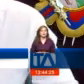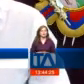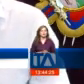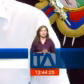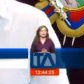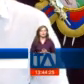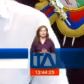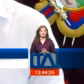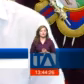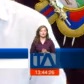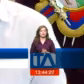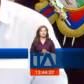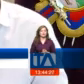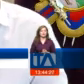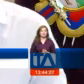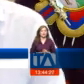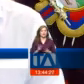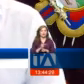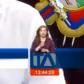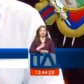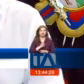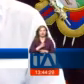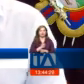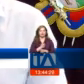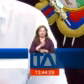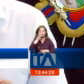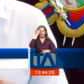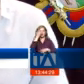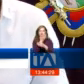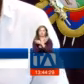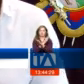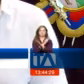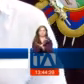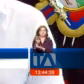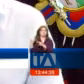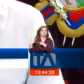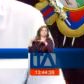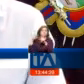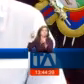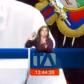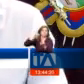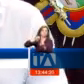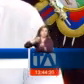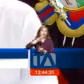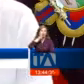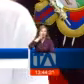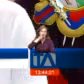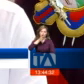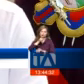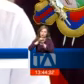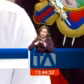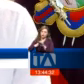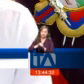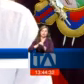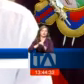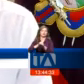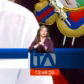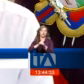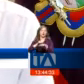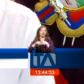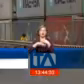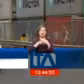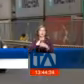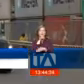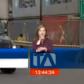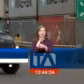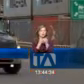para evitar la enfermedad que el propio productor. Aquí hay una responsabilidad directa del productor, nosotros de lo público y junto con el resto del sector